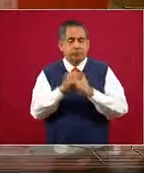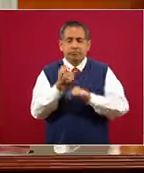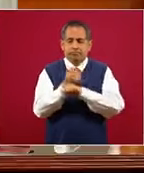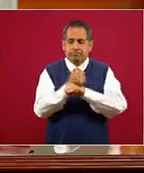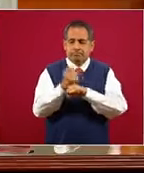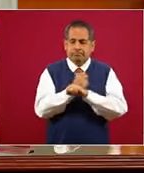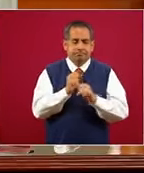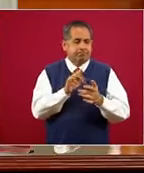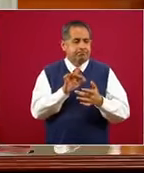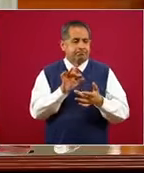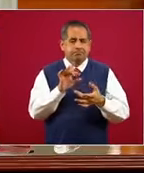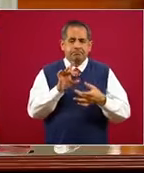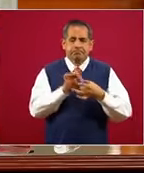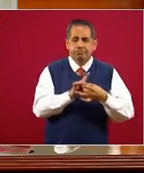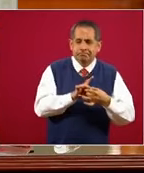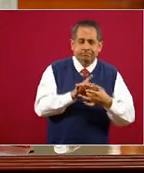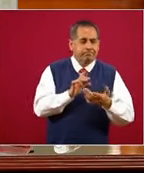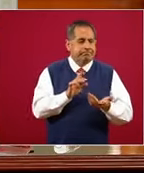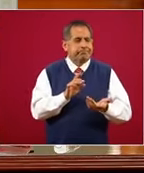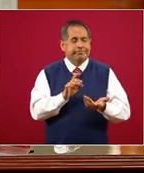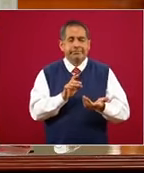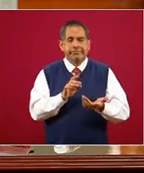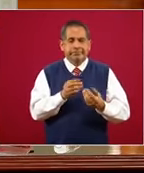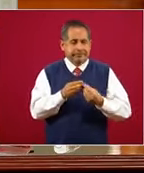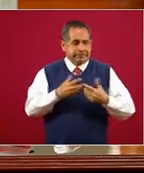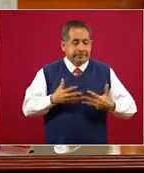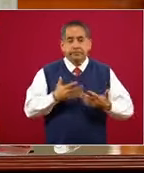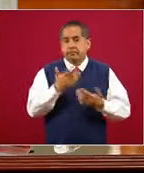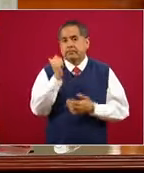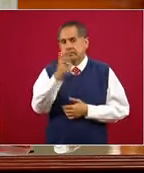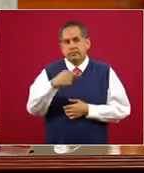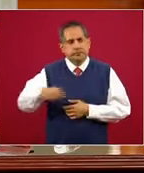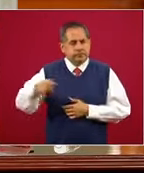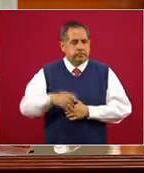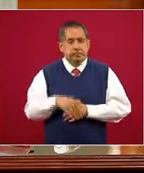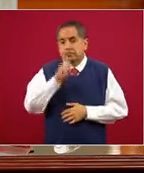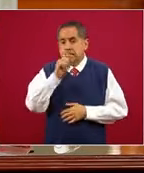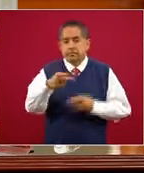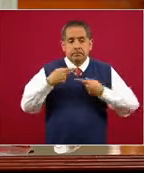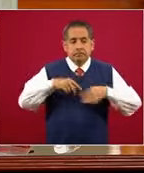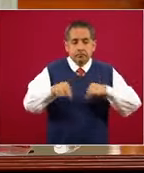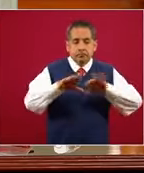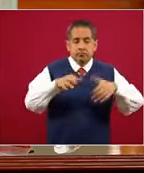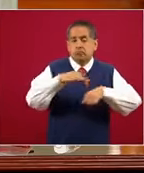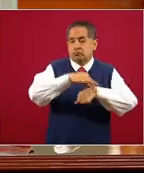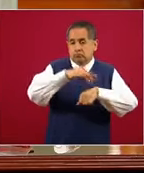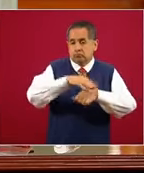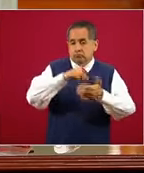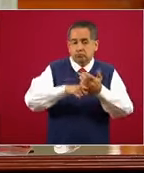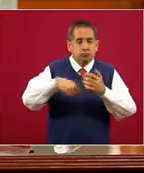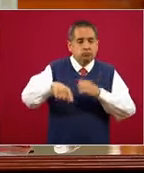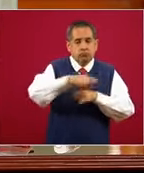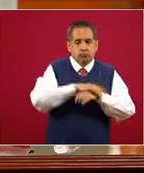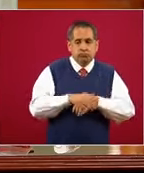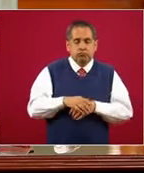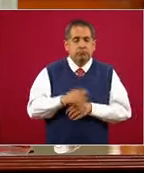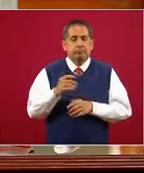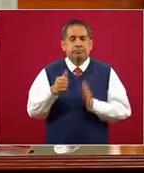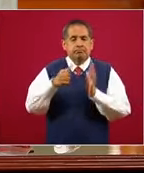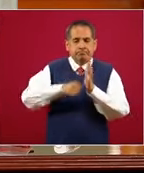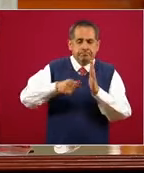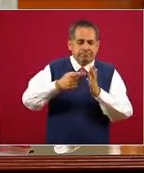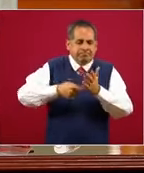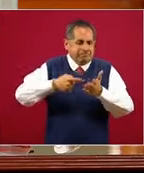pero también aquellos trabajadores de salud. Los trabajadores de salud es muy frecuente que tengamos accidentes